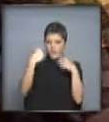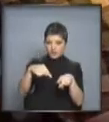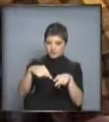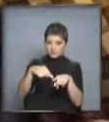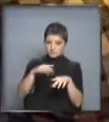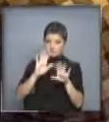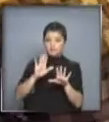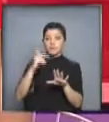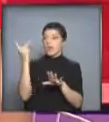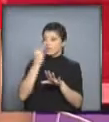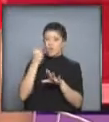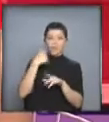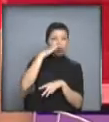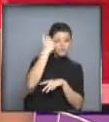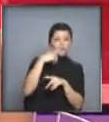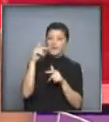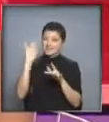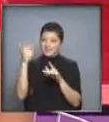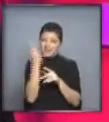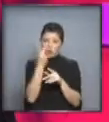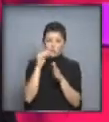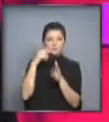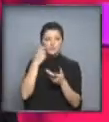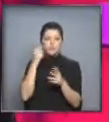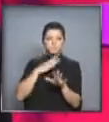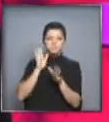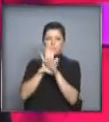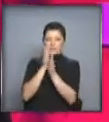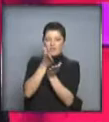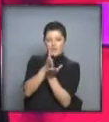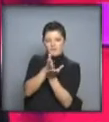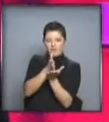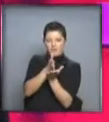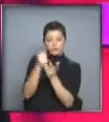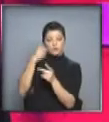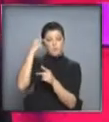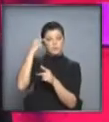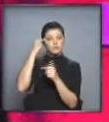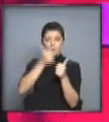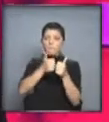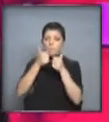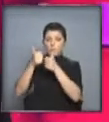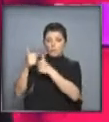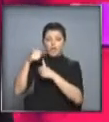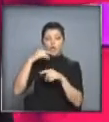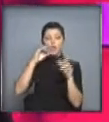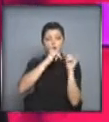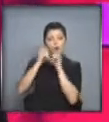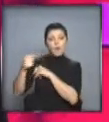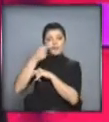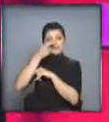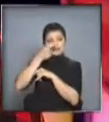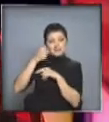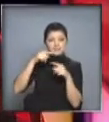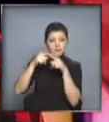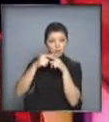poco también lo que dijo Daniela. Estoy en la mitad de la postura. Me parece que hay que celebrar, repito, que los jóvenes se interioricen por la política, tengan ganas de participar,